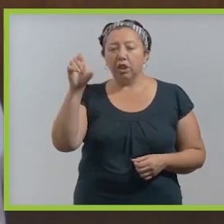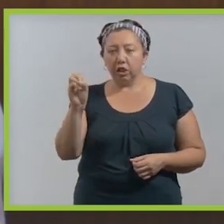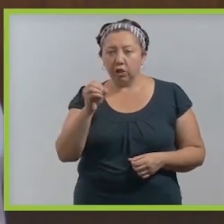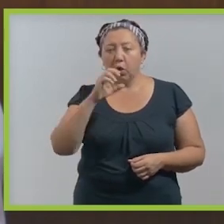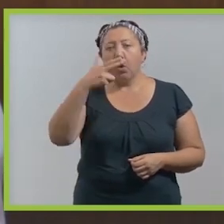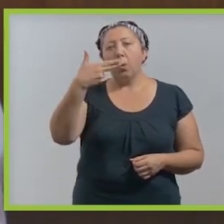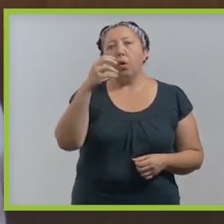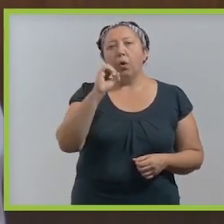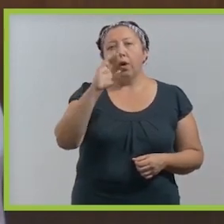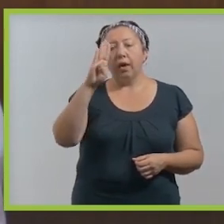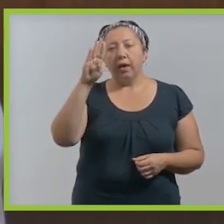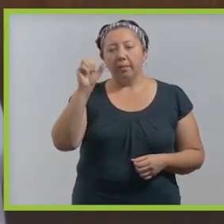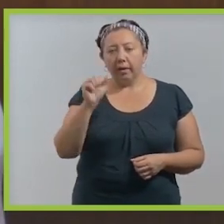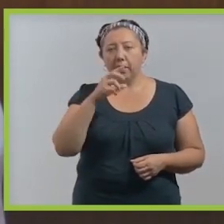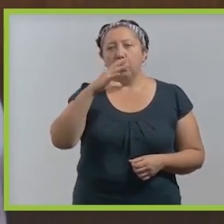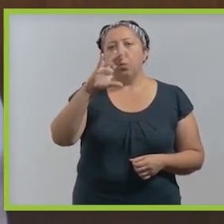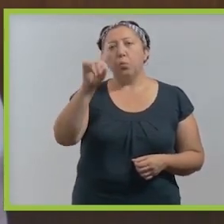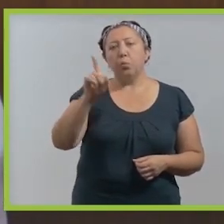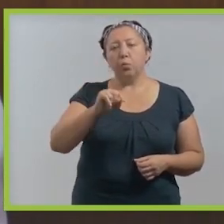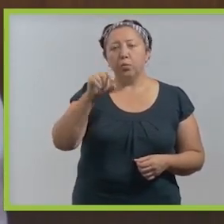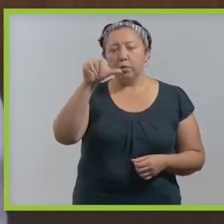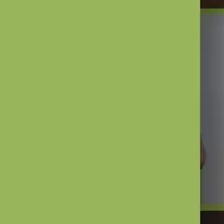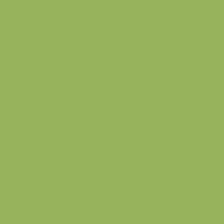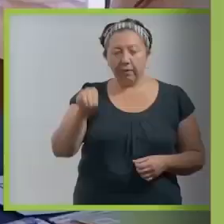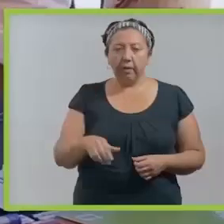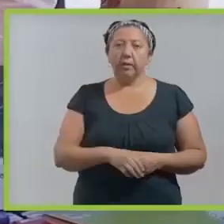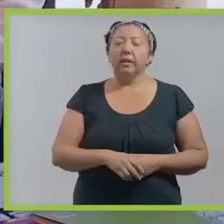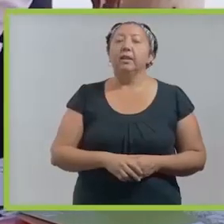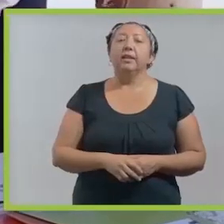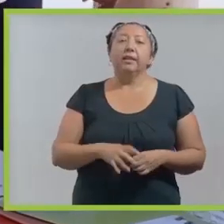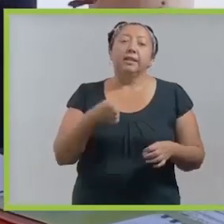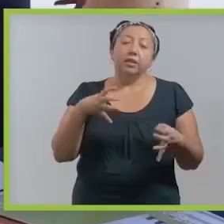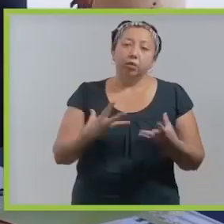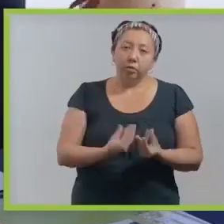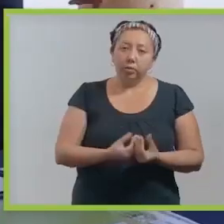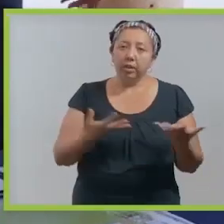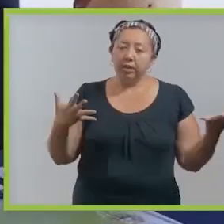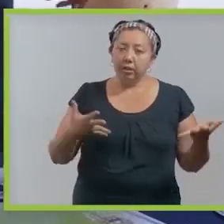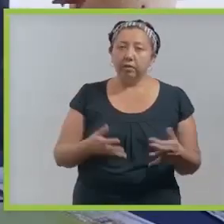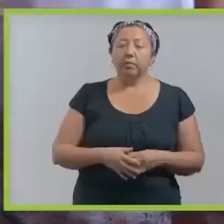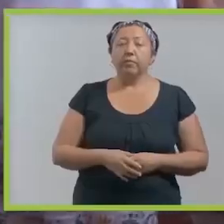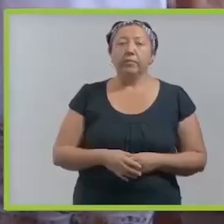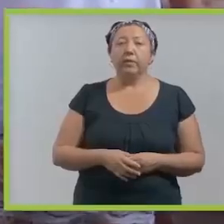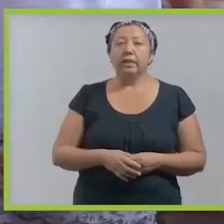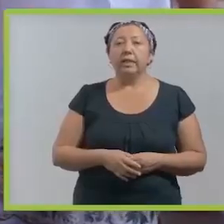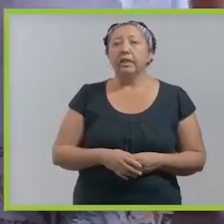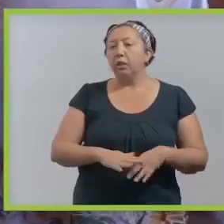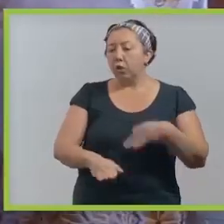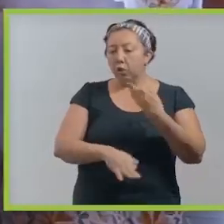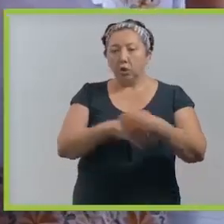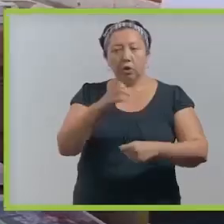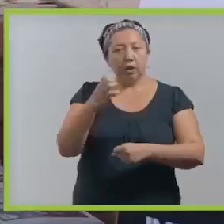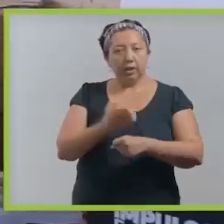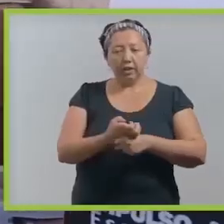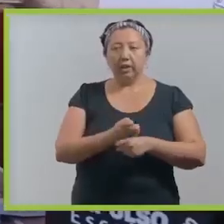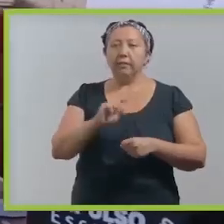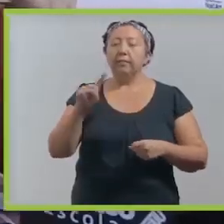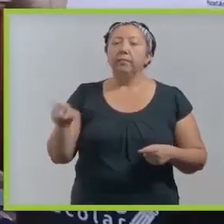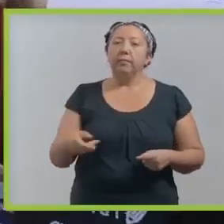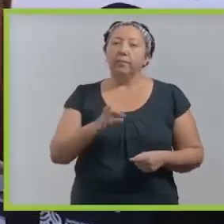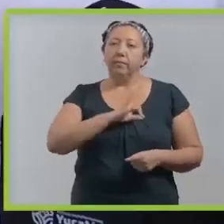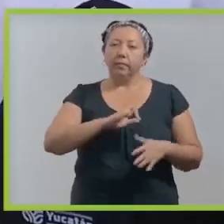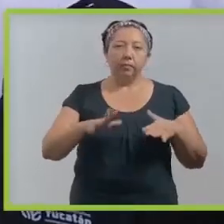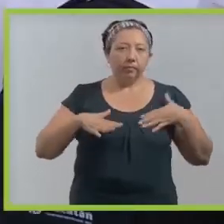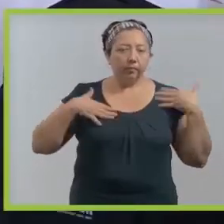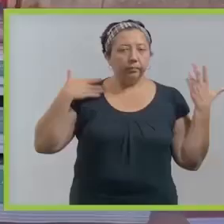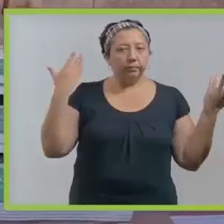en Jocabá, en Sanacate, en Jují, en Cusamá y en Timucuy. Y ahí lo que estuvimos haciendo es lo que estamos haciendo, ¿no?, en todo el estado, que es el